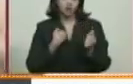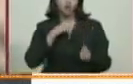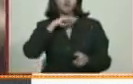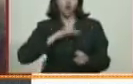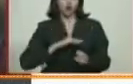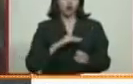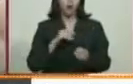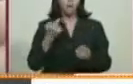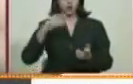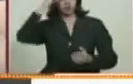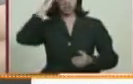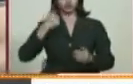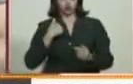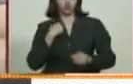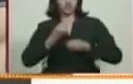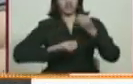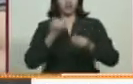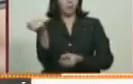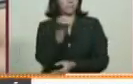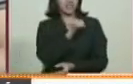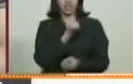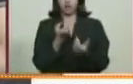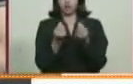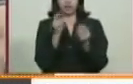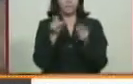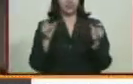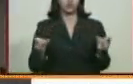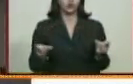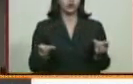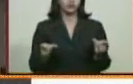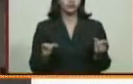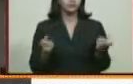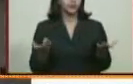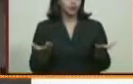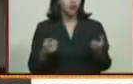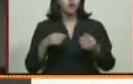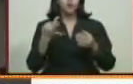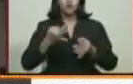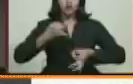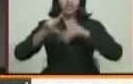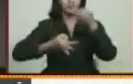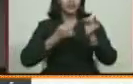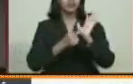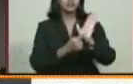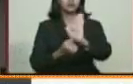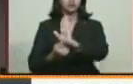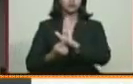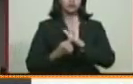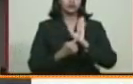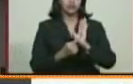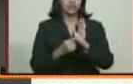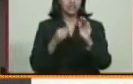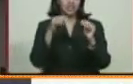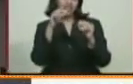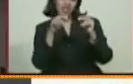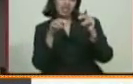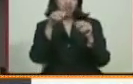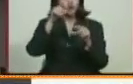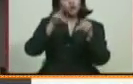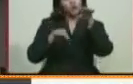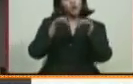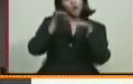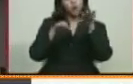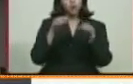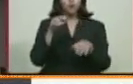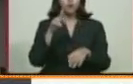hecho bien, él sí hubiera matado a medio mundo, ¿no? O sea, fue una declaración casi que paralela a la de la exfiscal,